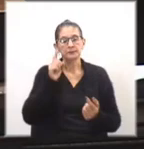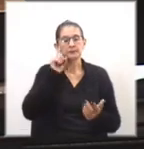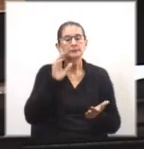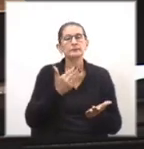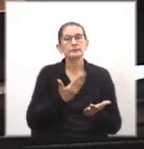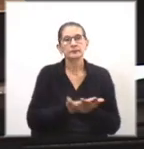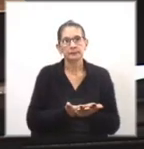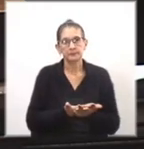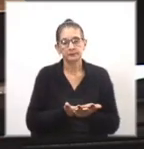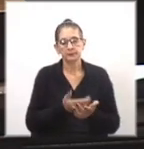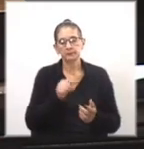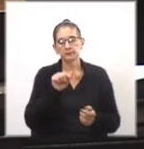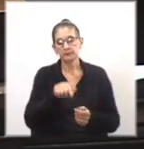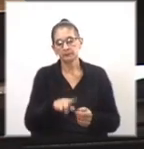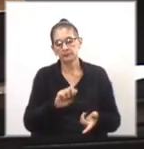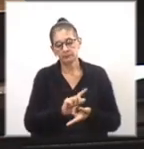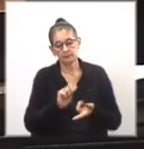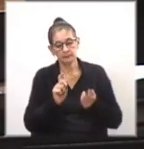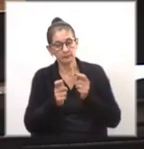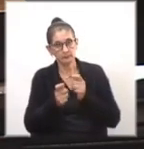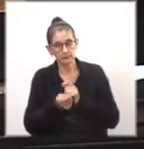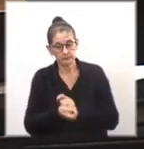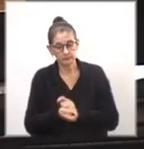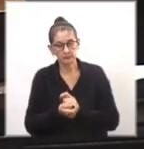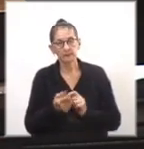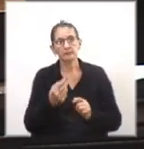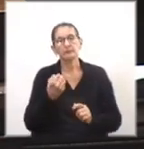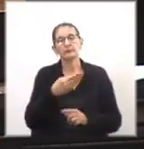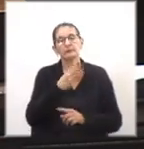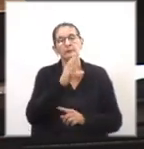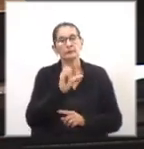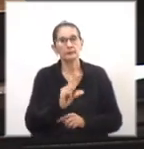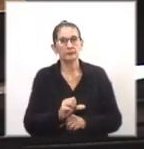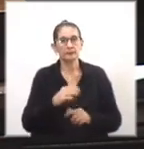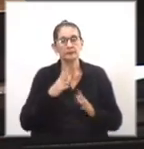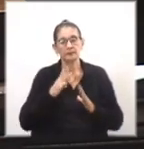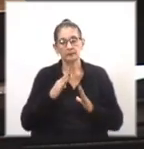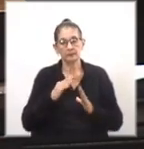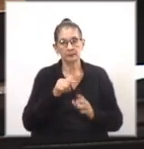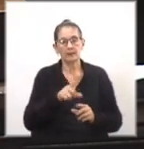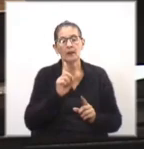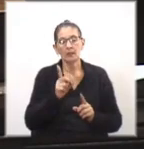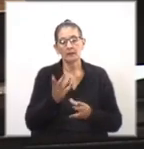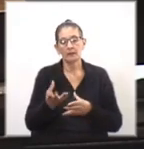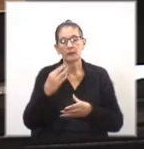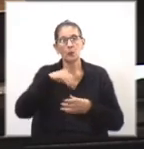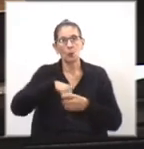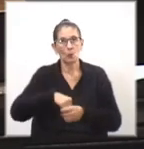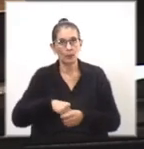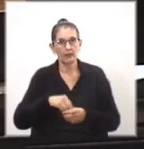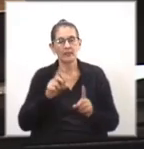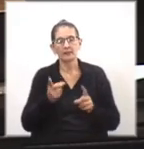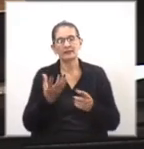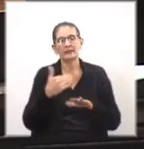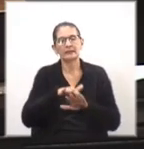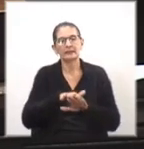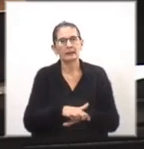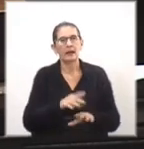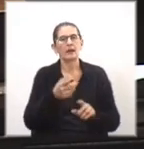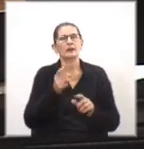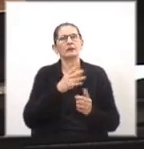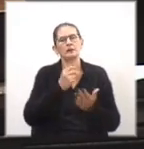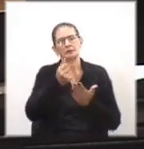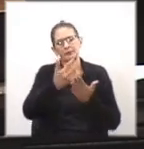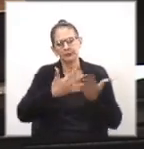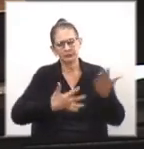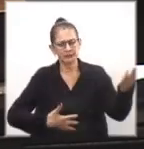planteado que esta reforma de la seguridad social, que debía ser integral, debía incluir una cantidad de